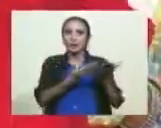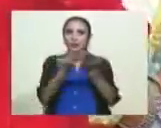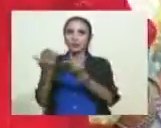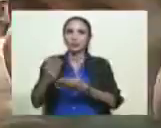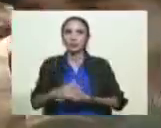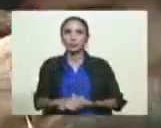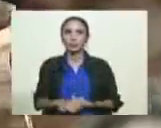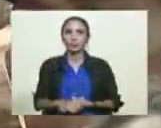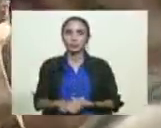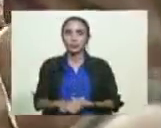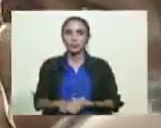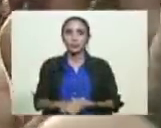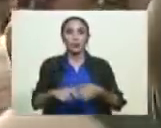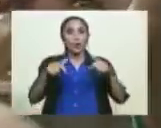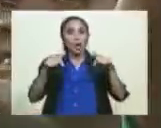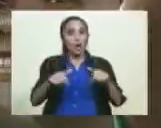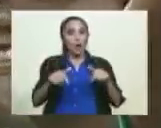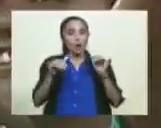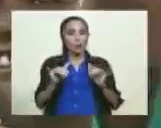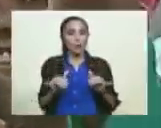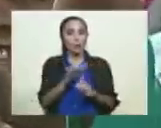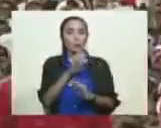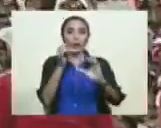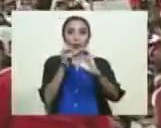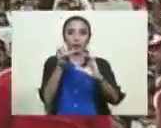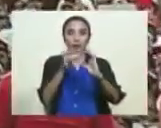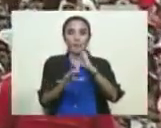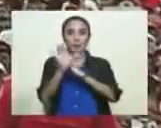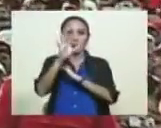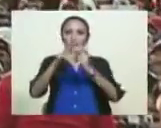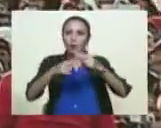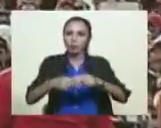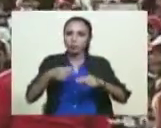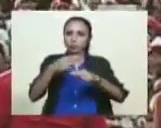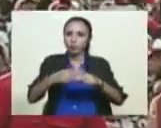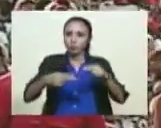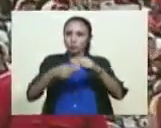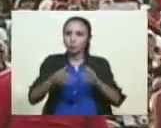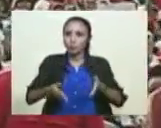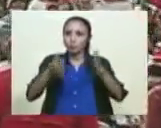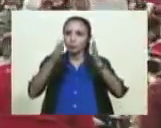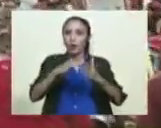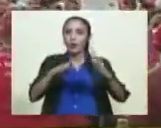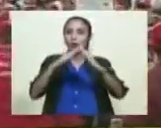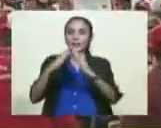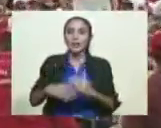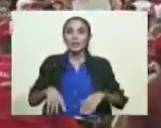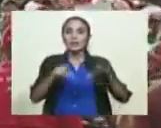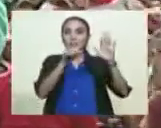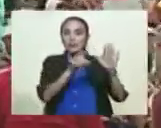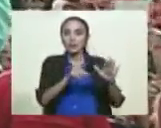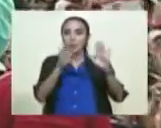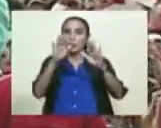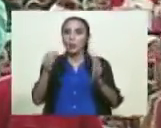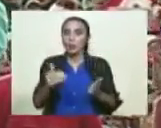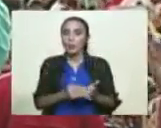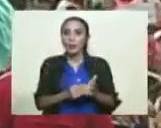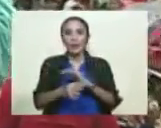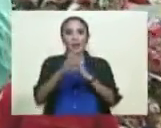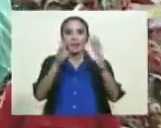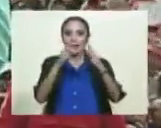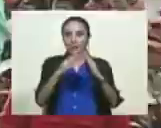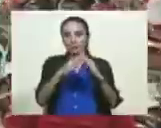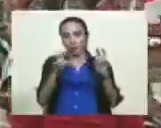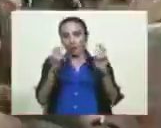Y ahora por carnet de la patria vamos a construir 60 mil nuevas viviendas extra por carnet